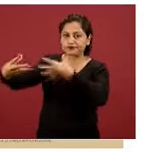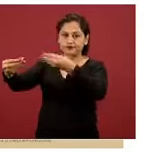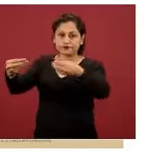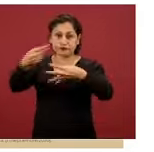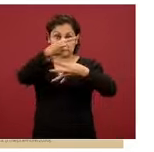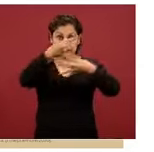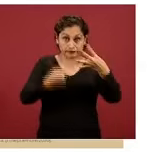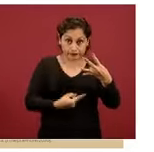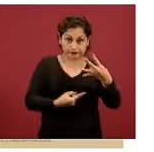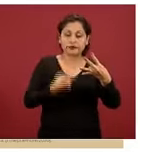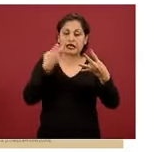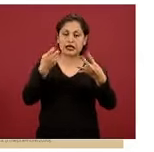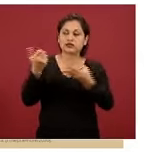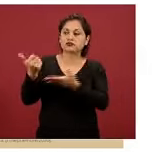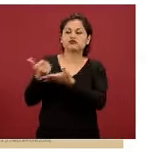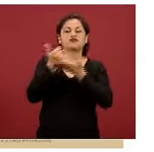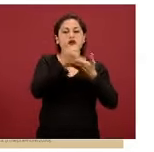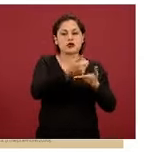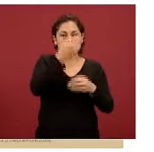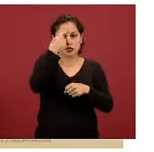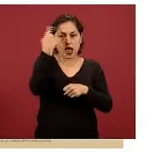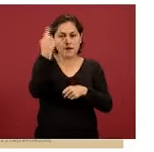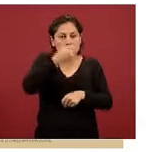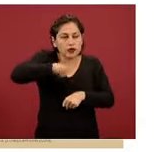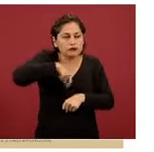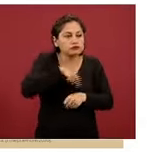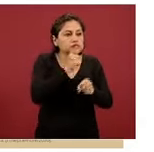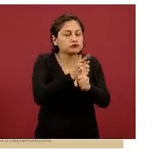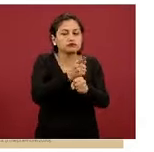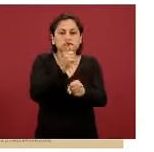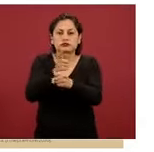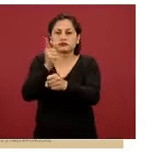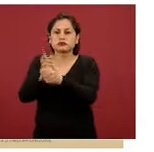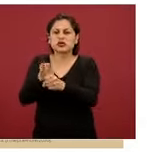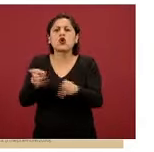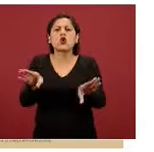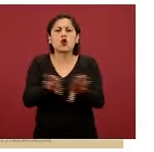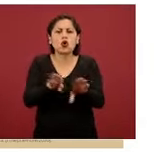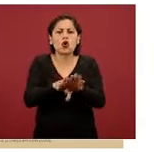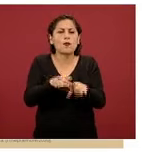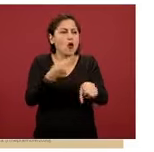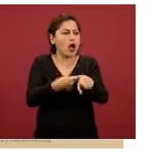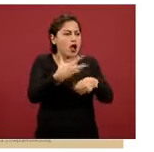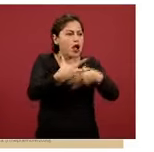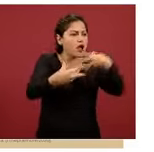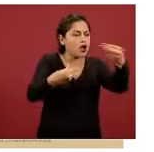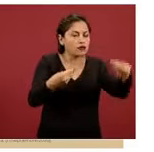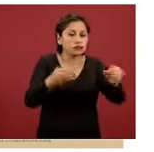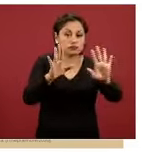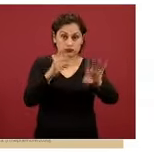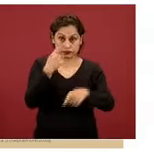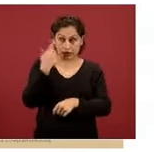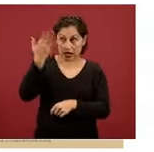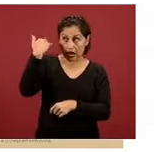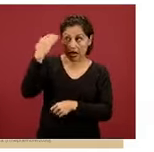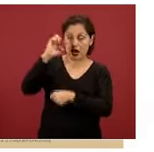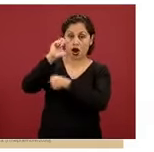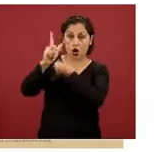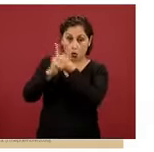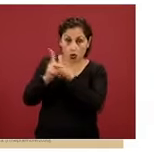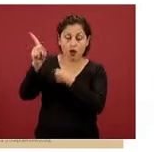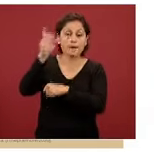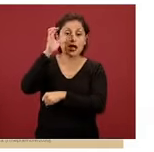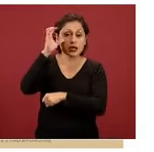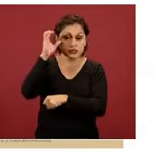identificar cuáles son los patrones de distribución de los casos. Cuando empezó la epidemia en Europa, también en China, también